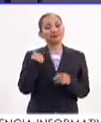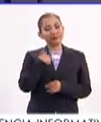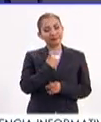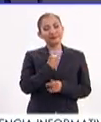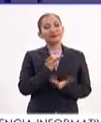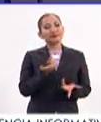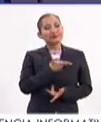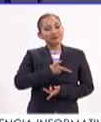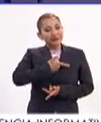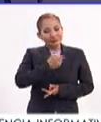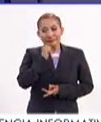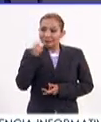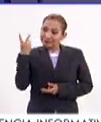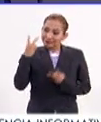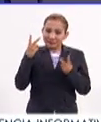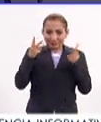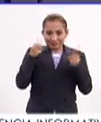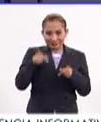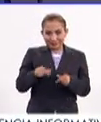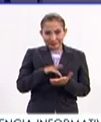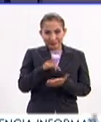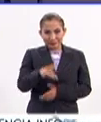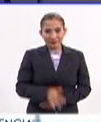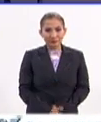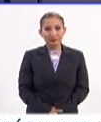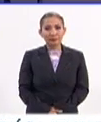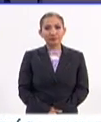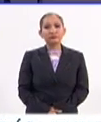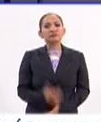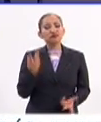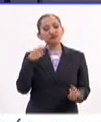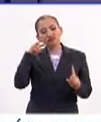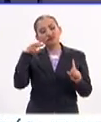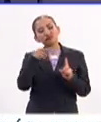mí es un gran gusto también estar por aquí, muchas gracias. Gracias. ¿Cuál es la